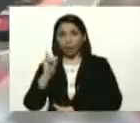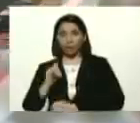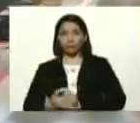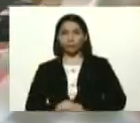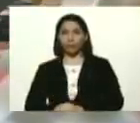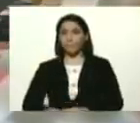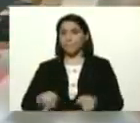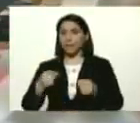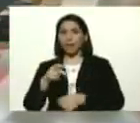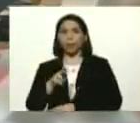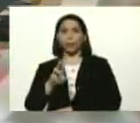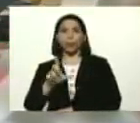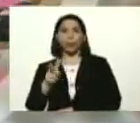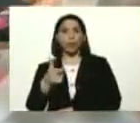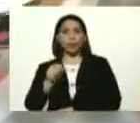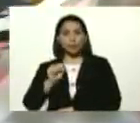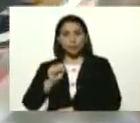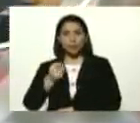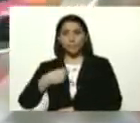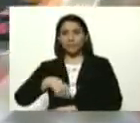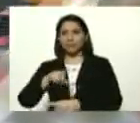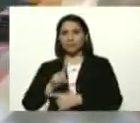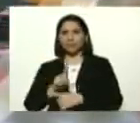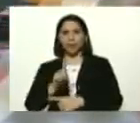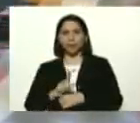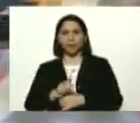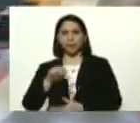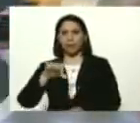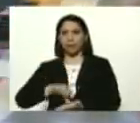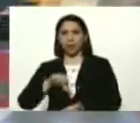del mercado de las pulgas, principalmente del casco